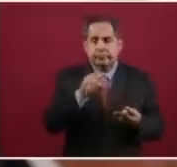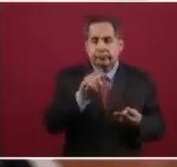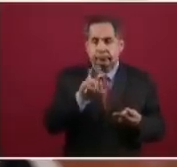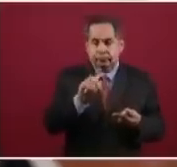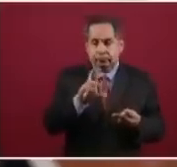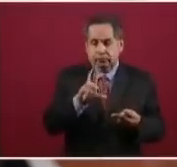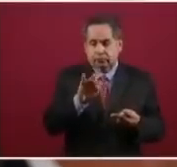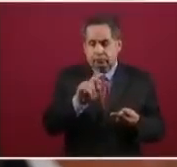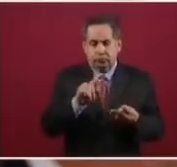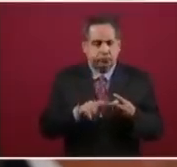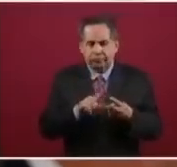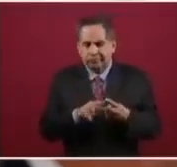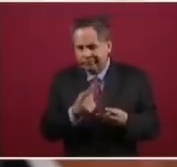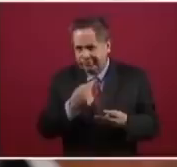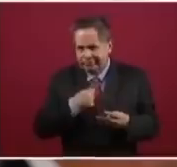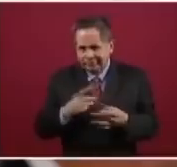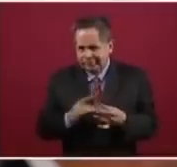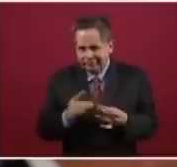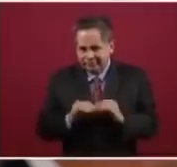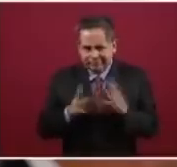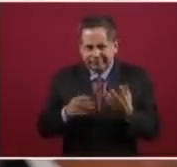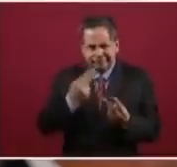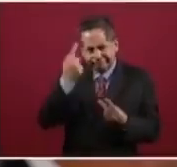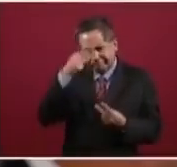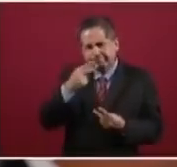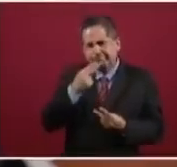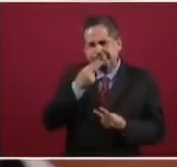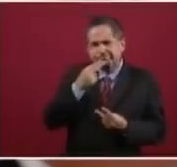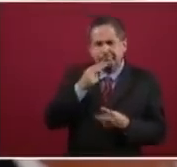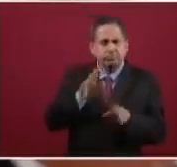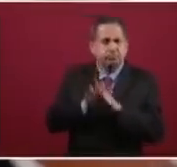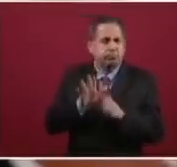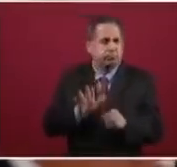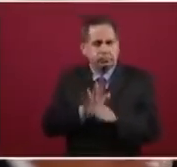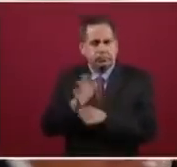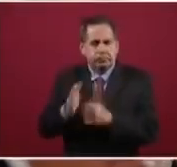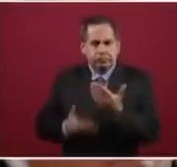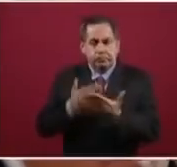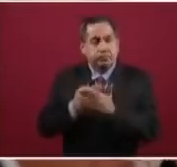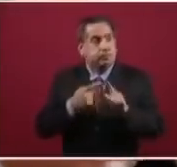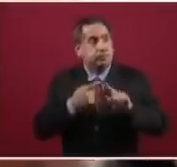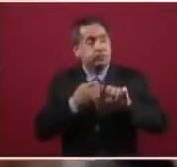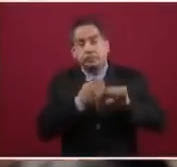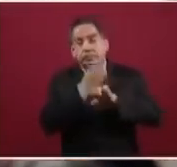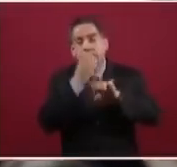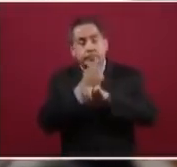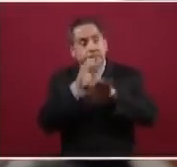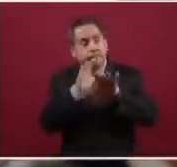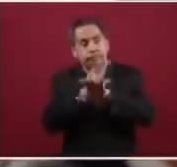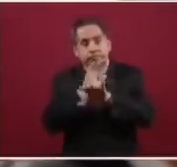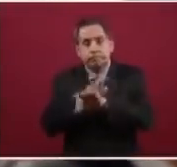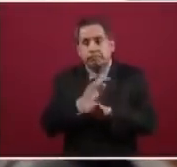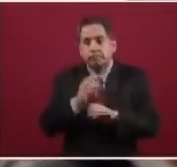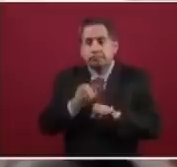podría explicar a detalle qué impacto y qué modificaciones son para los estados petroleros